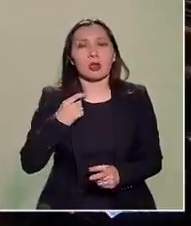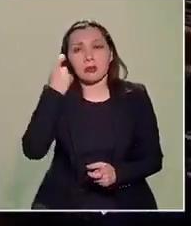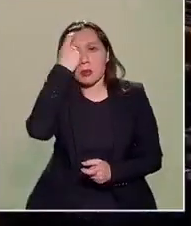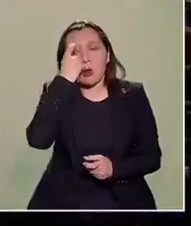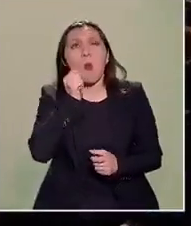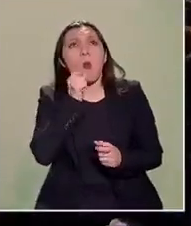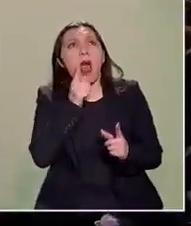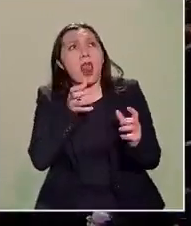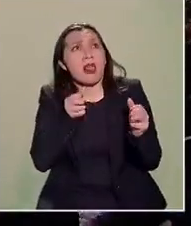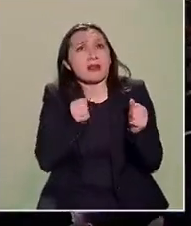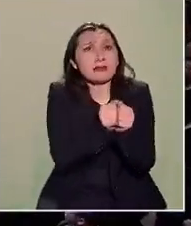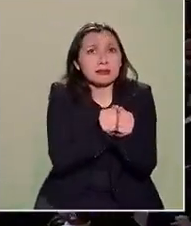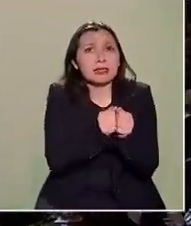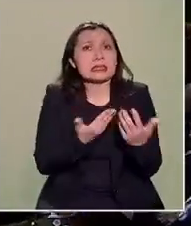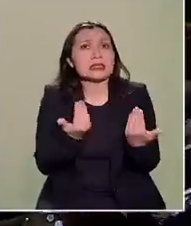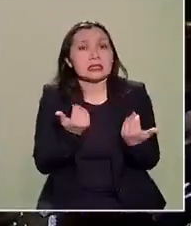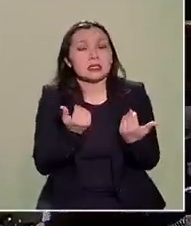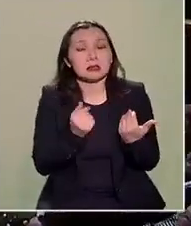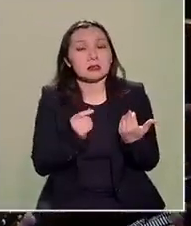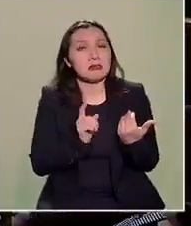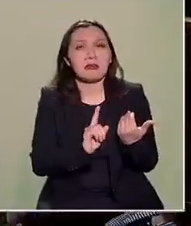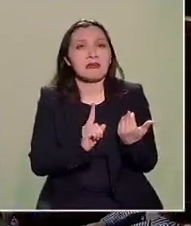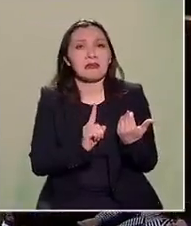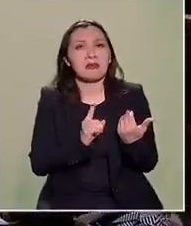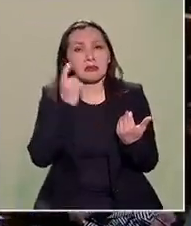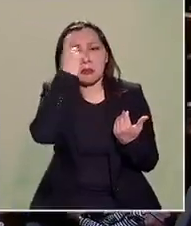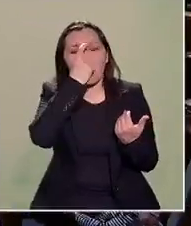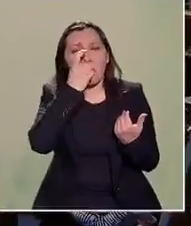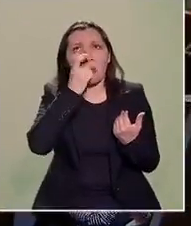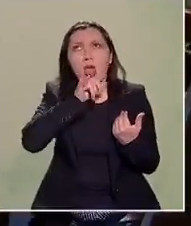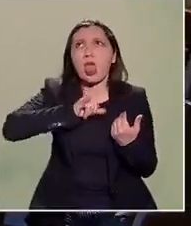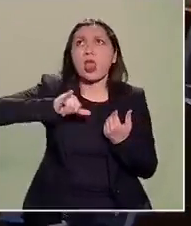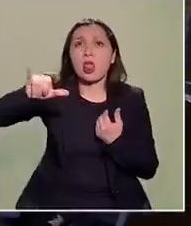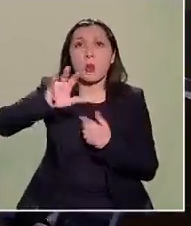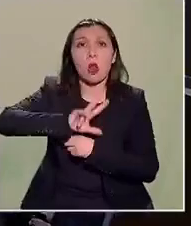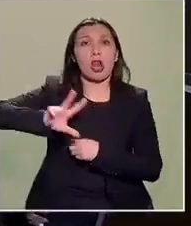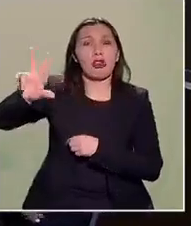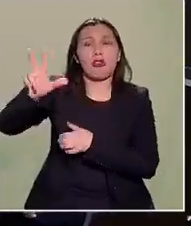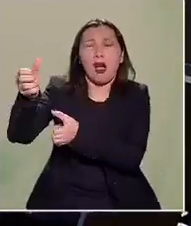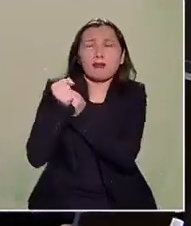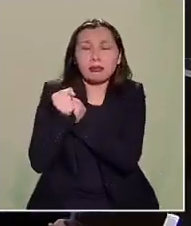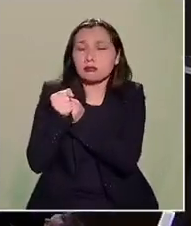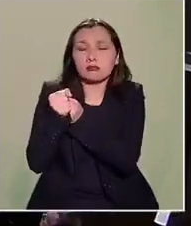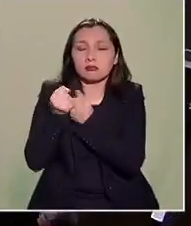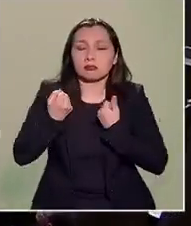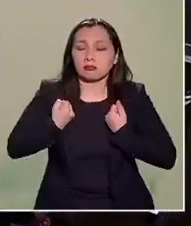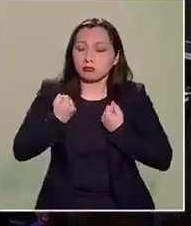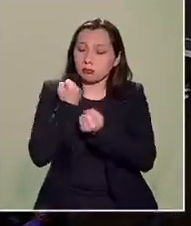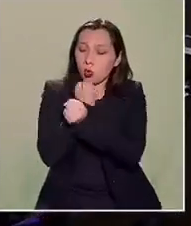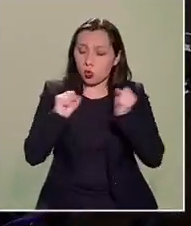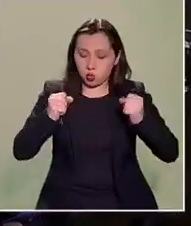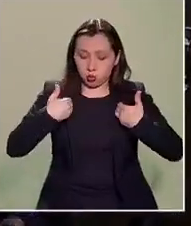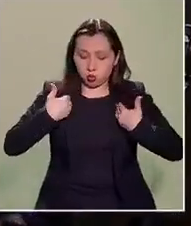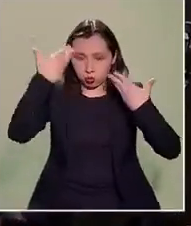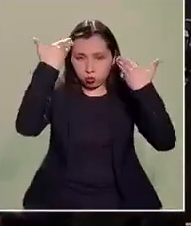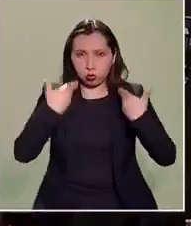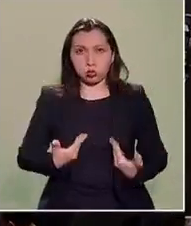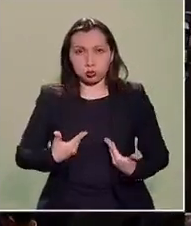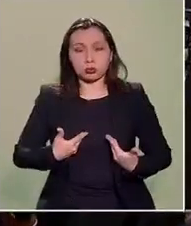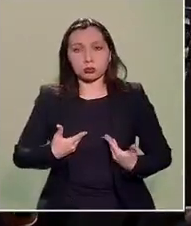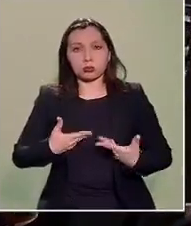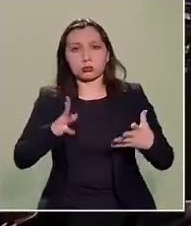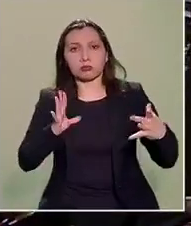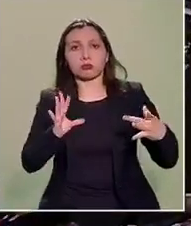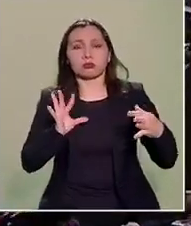aquí aferrarse no estimo ser igual a dios sino que se despojó a sí mismo tomando